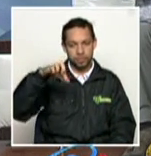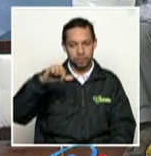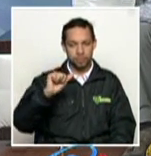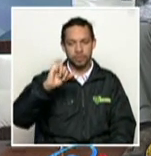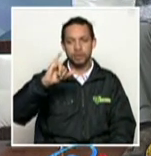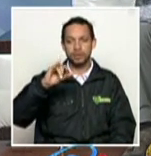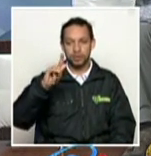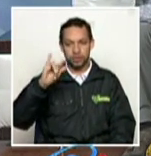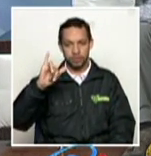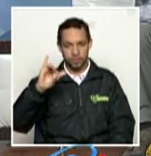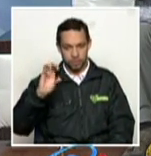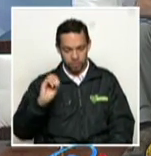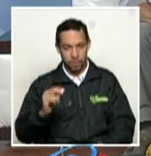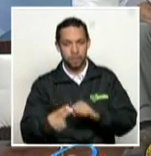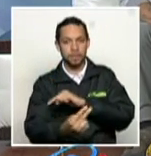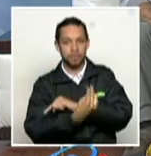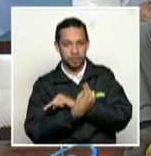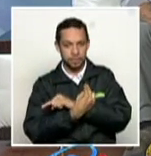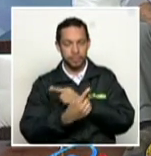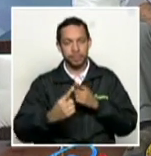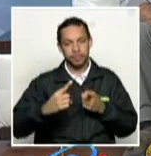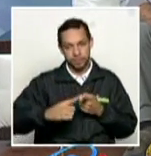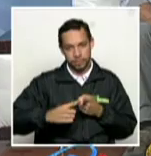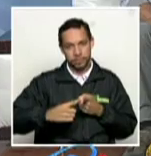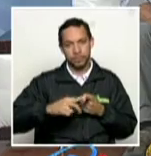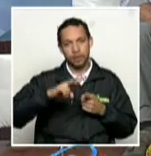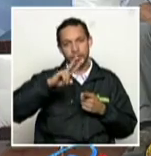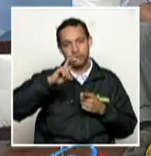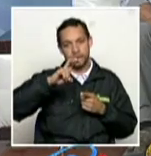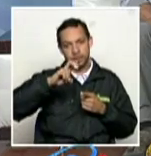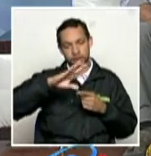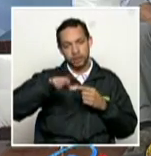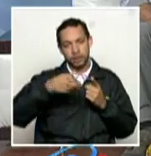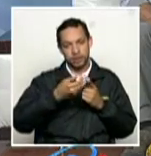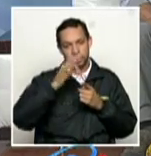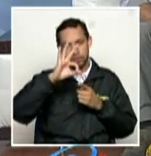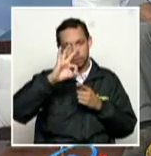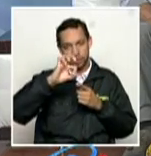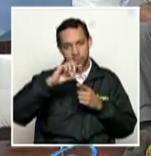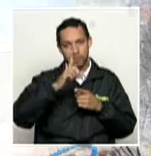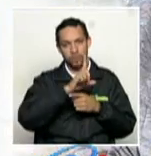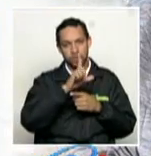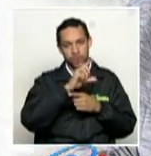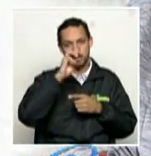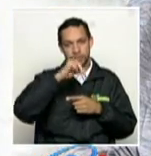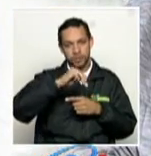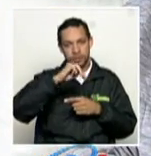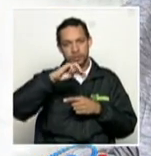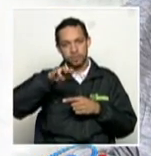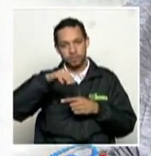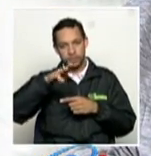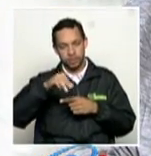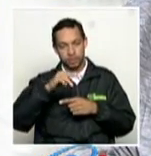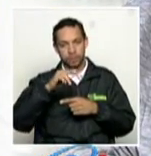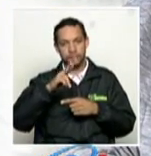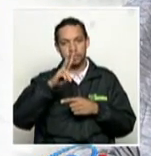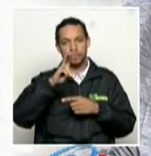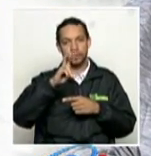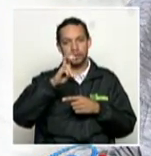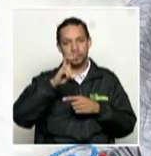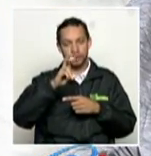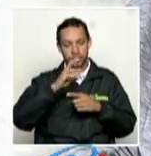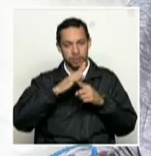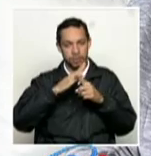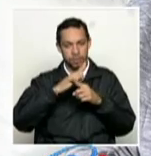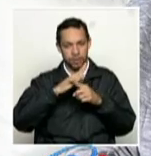usted disfrute del programa. De 7 a 8 de la noche, lunes, martes y miércoles. 7:30